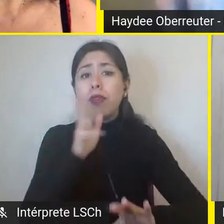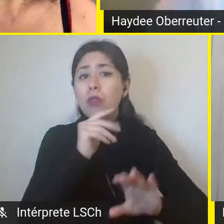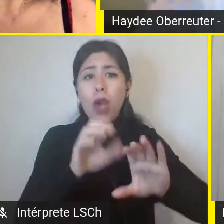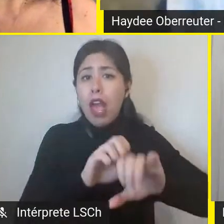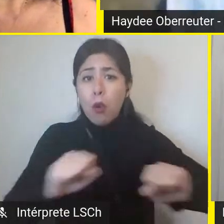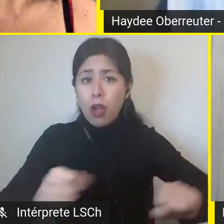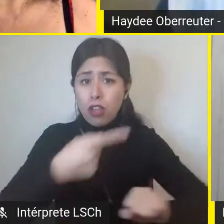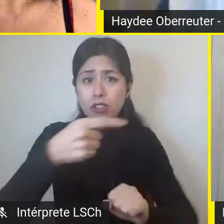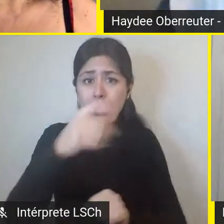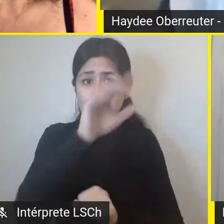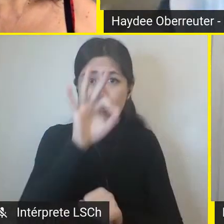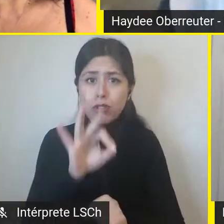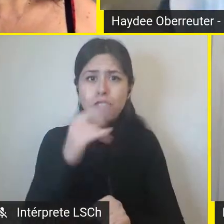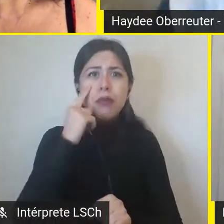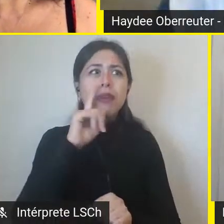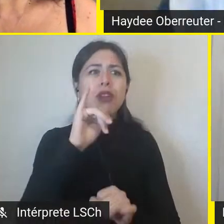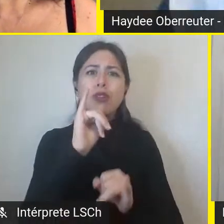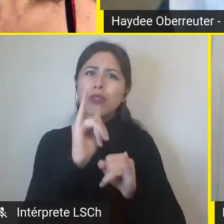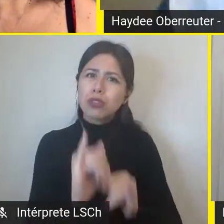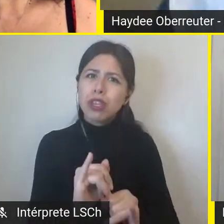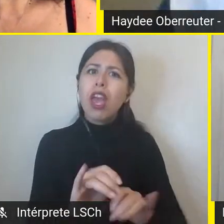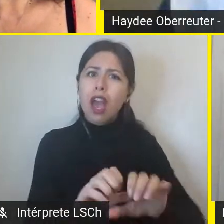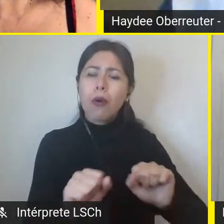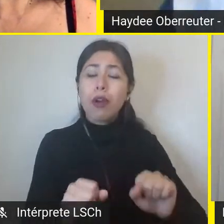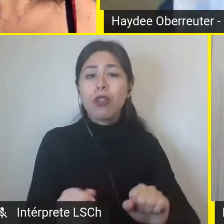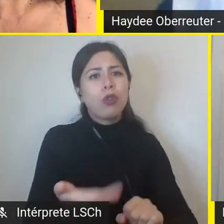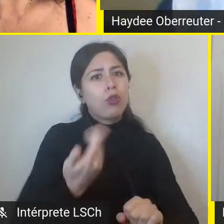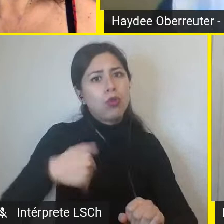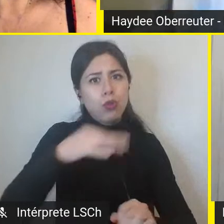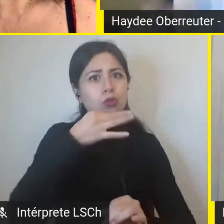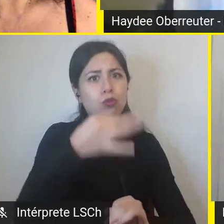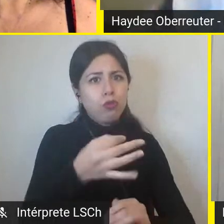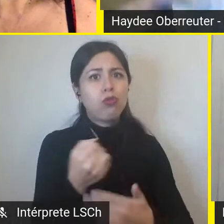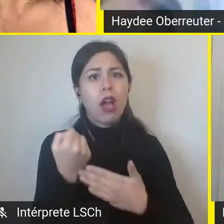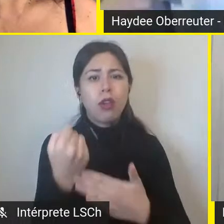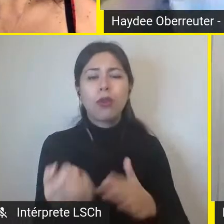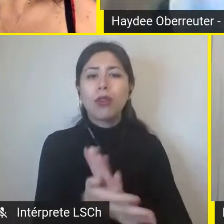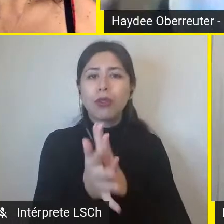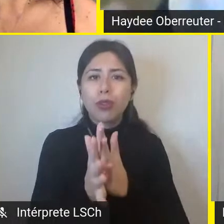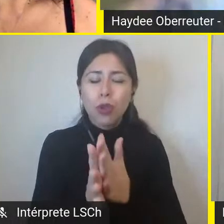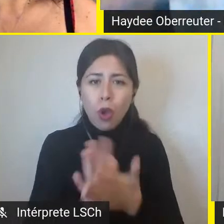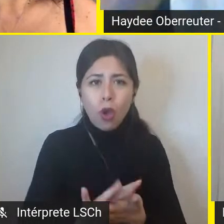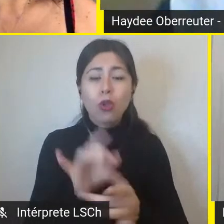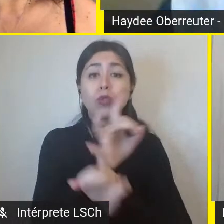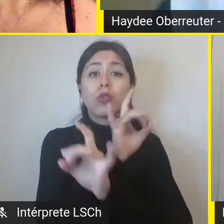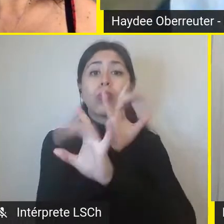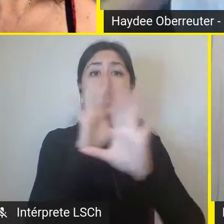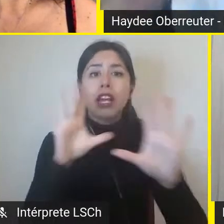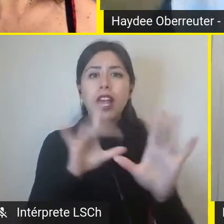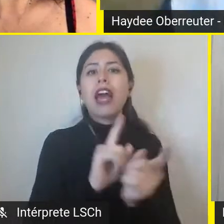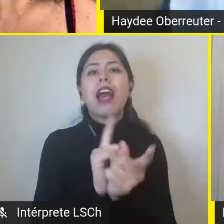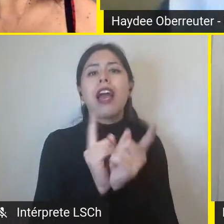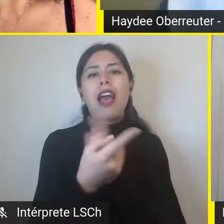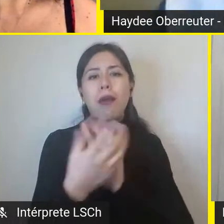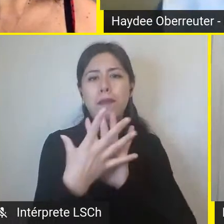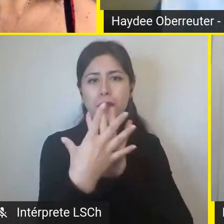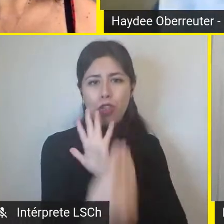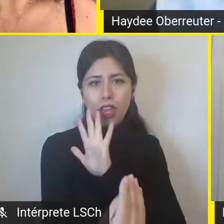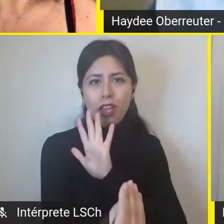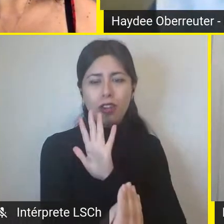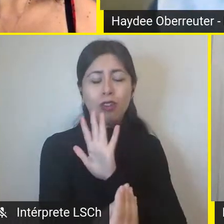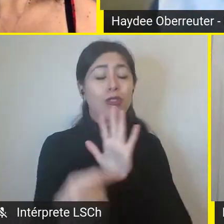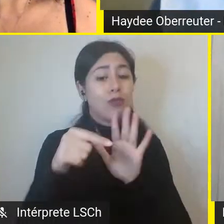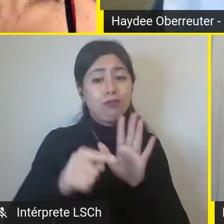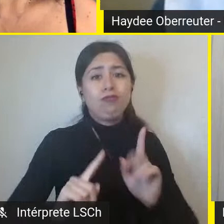pero sí debiera estar de acuerdo, y en eso tenemos que todos contribuir a tener clarito que hay que cambiar el modelo, clarito que hay que construir